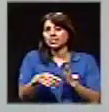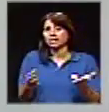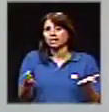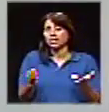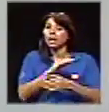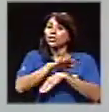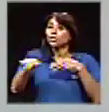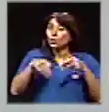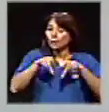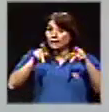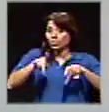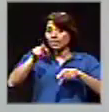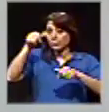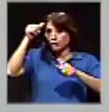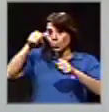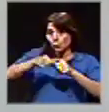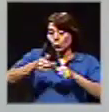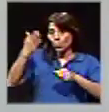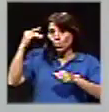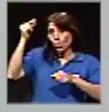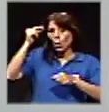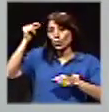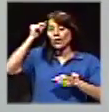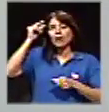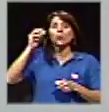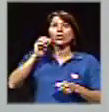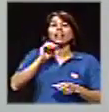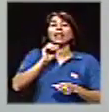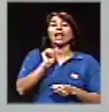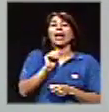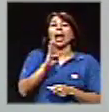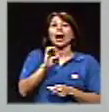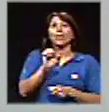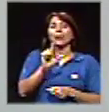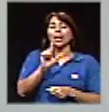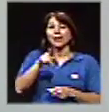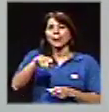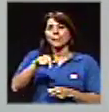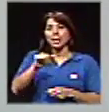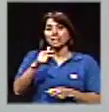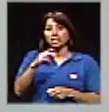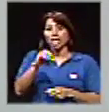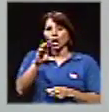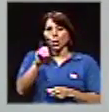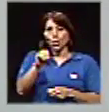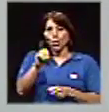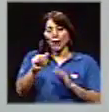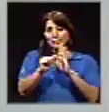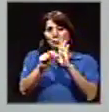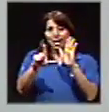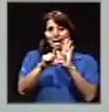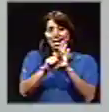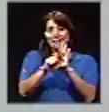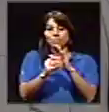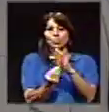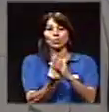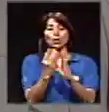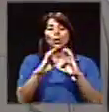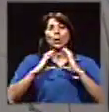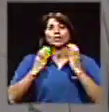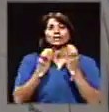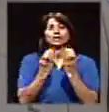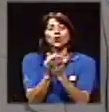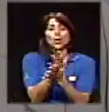Todos tenemos que recordar que en el gobierno de don Abel Pacheco se hizo una comisión mixta en la Asamblea Legislativa con la participación de